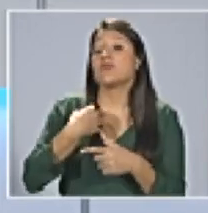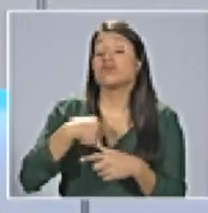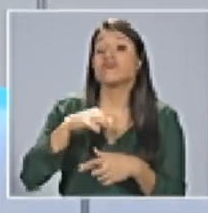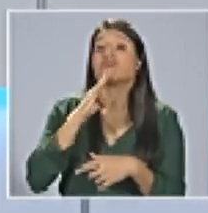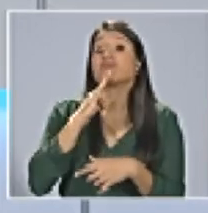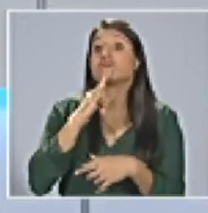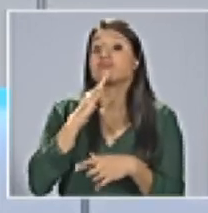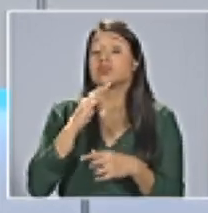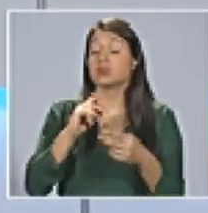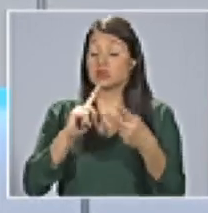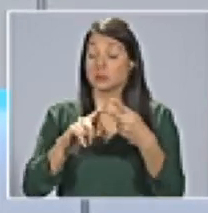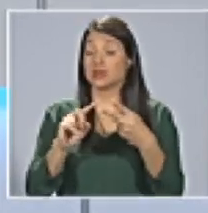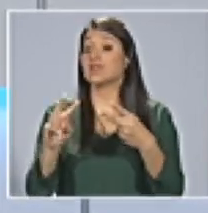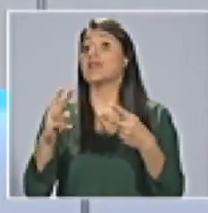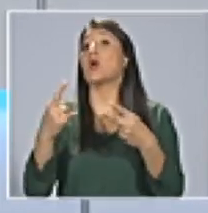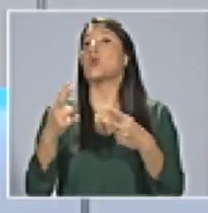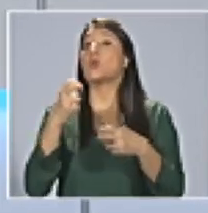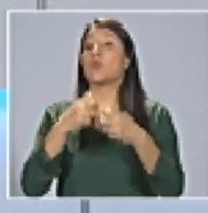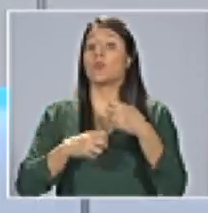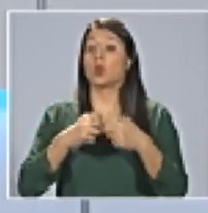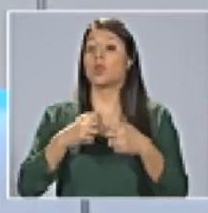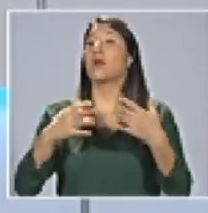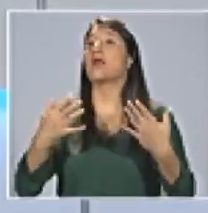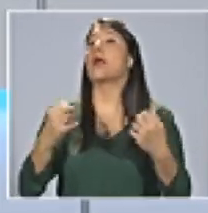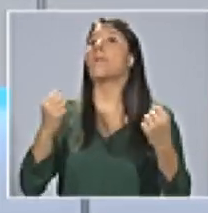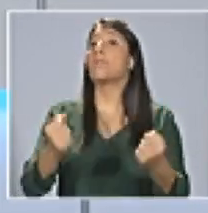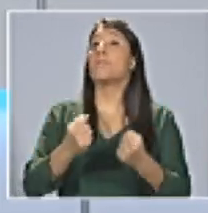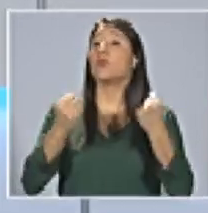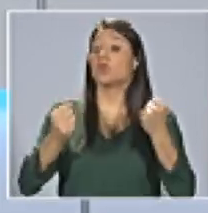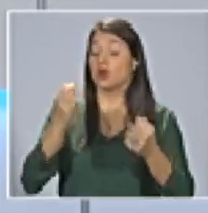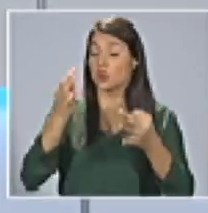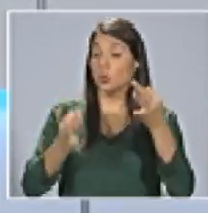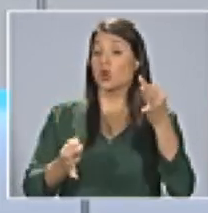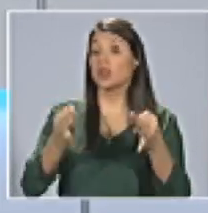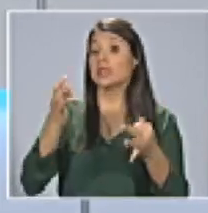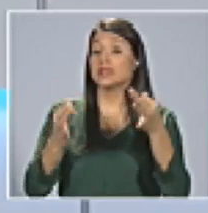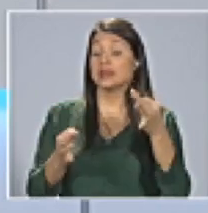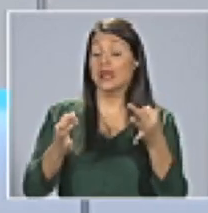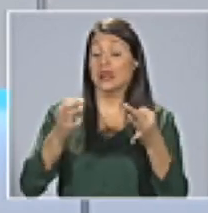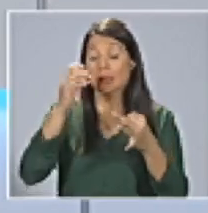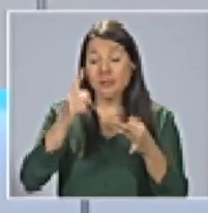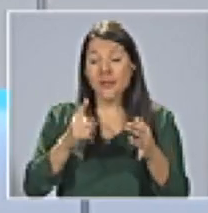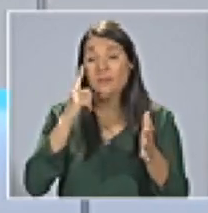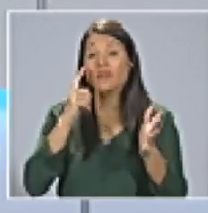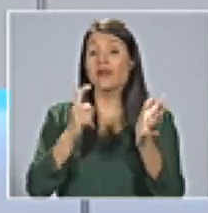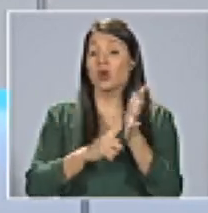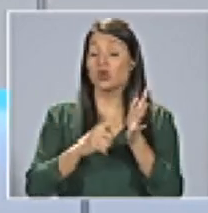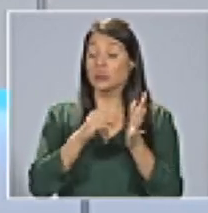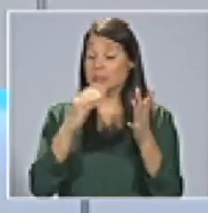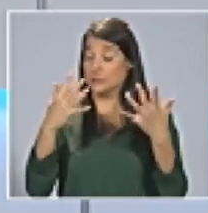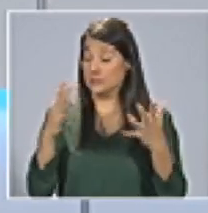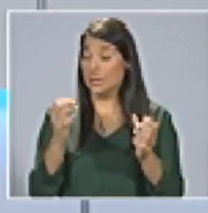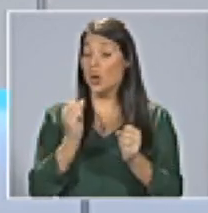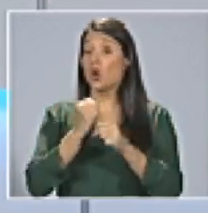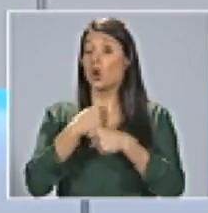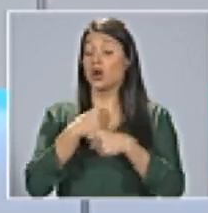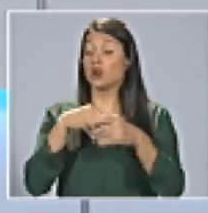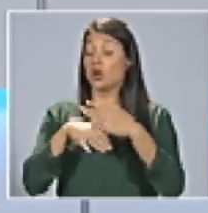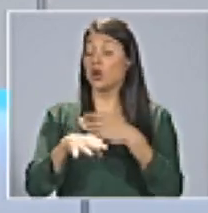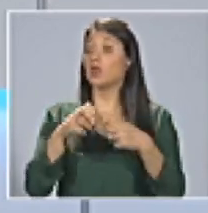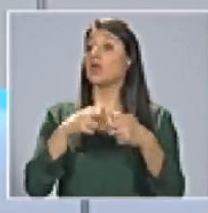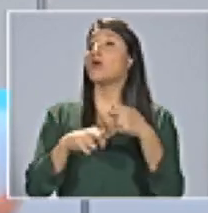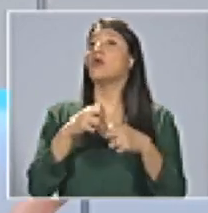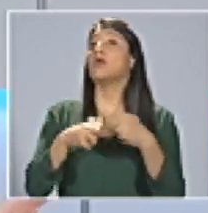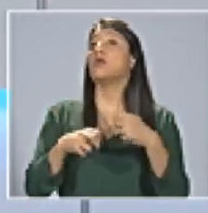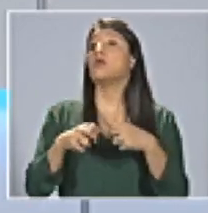manera. El segundo problema es que el Poder Judicial tiene que reconocer, y ya lo ha hecho en medio de la crisis,